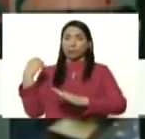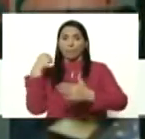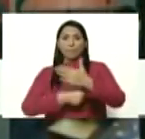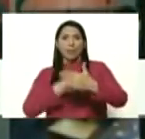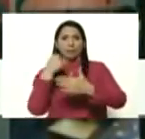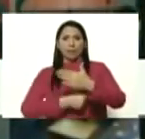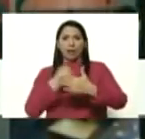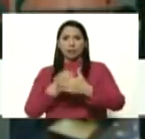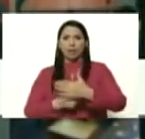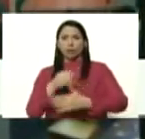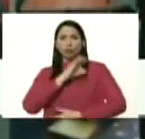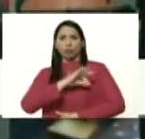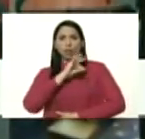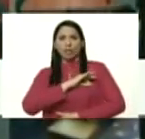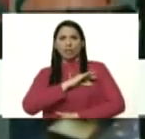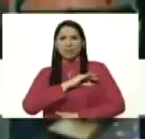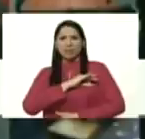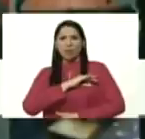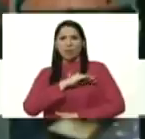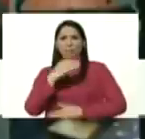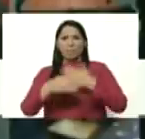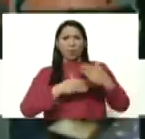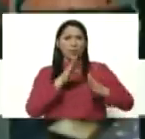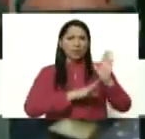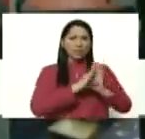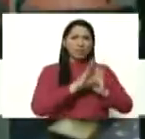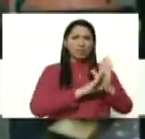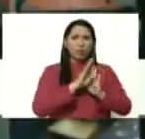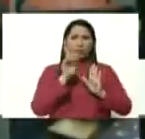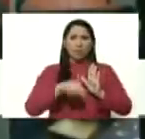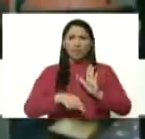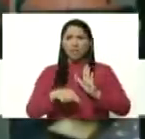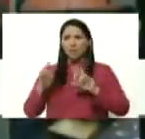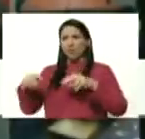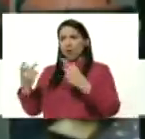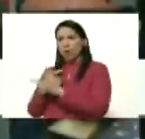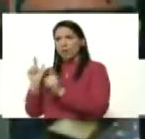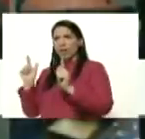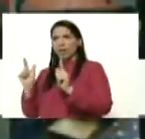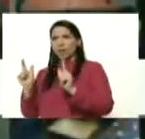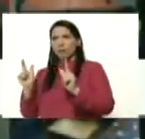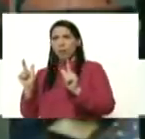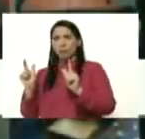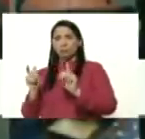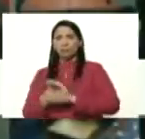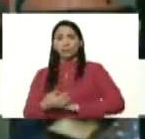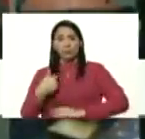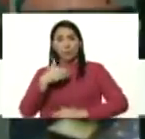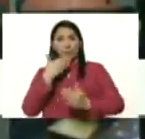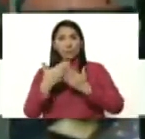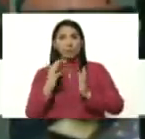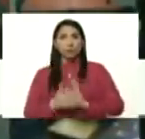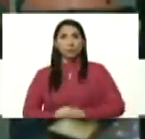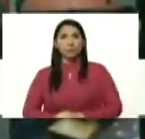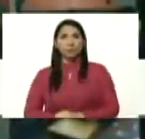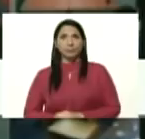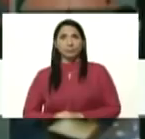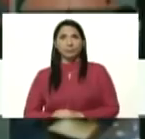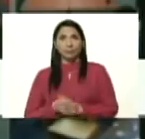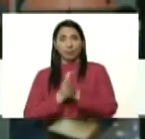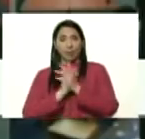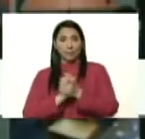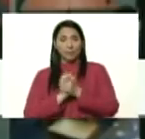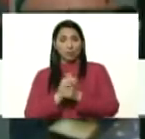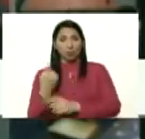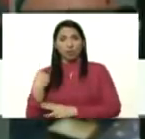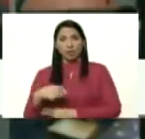barbarie, entre el progresismo y el neoliberalismo. Con tu permiso, compañero, tenemos en